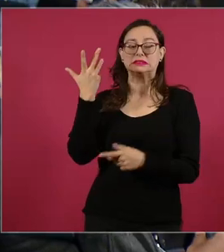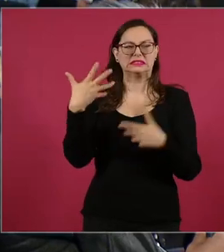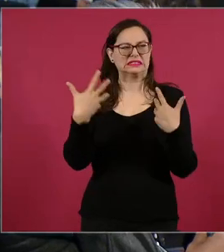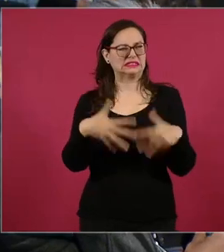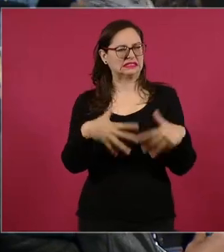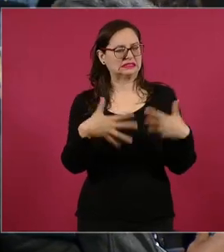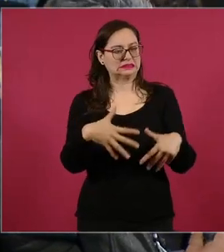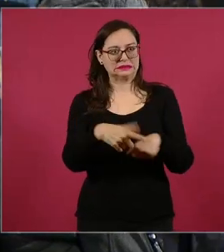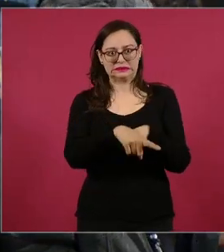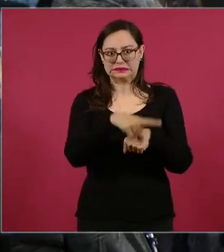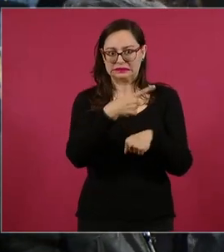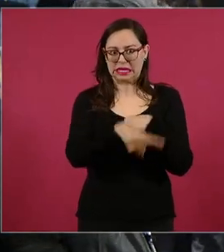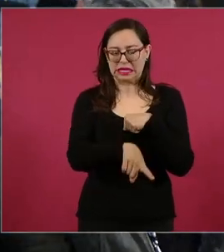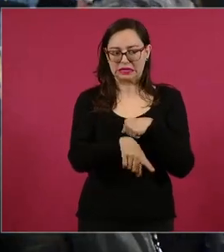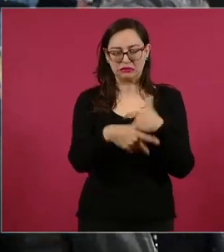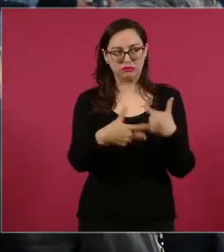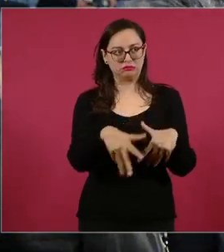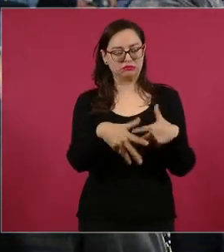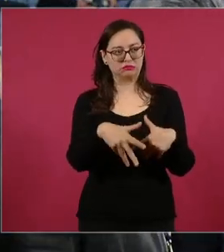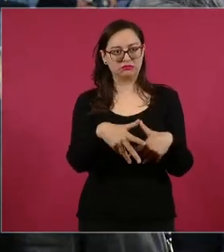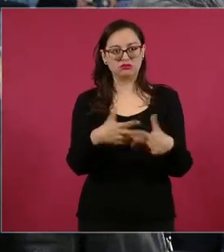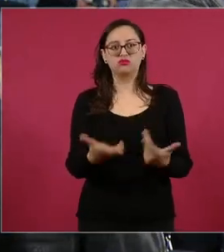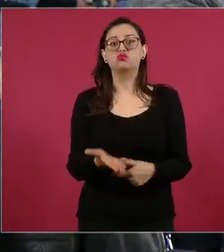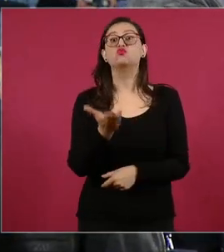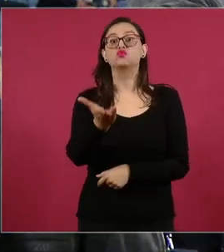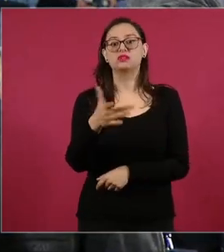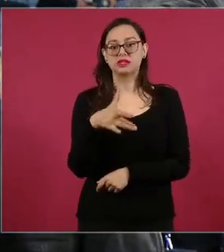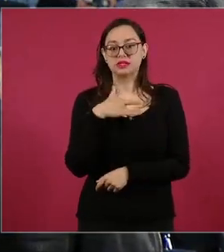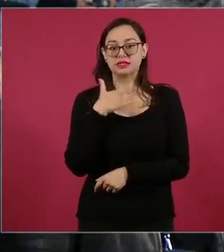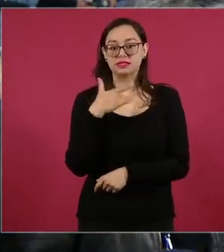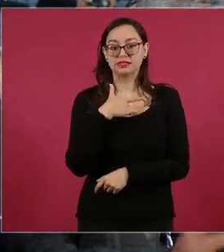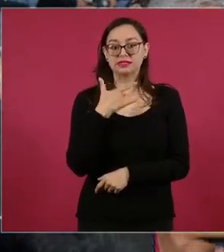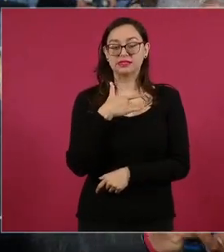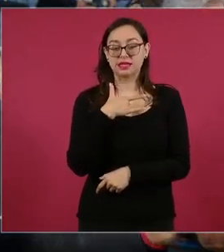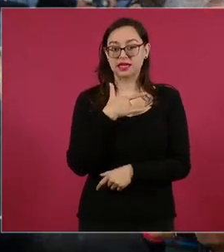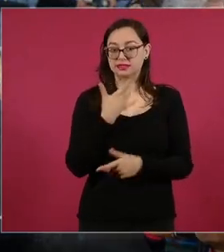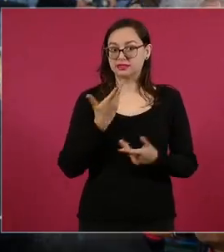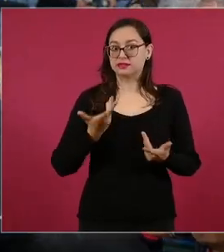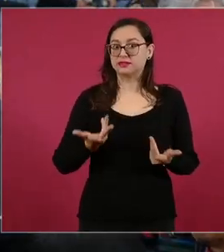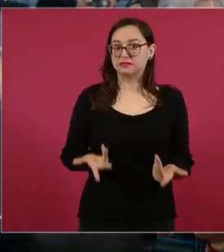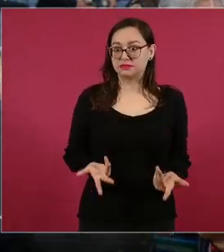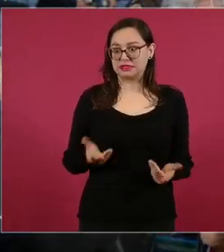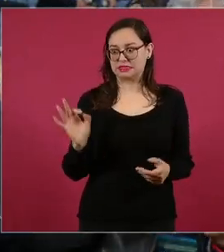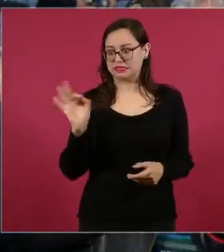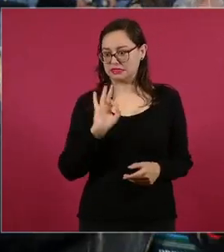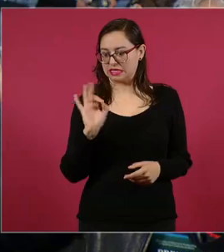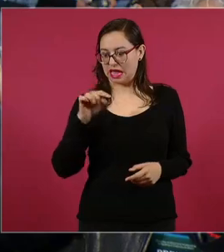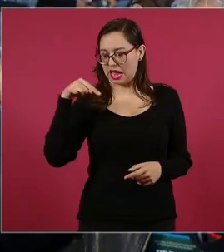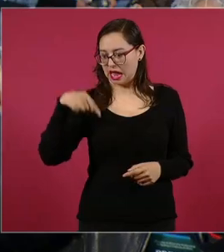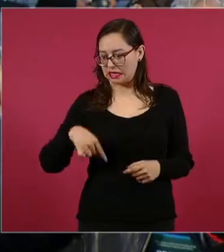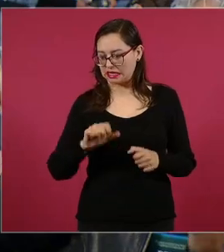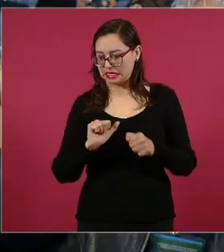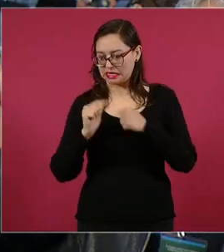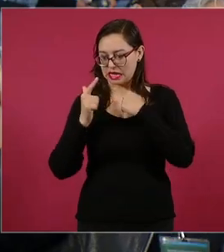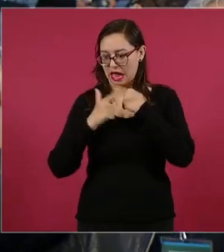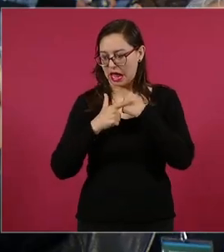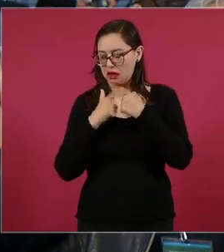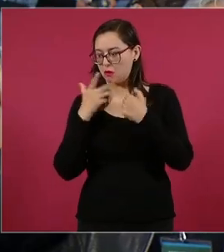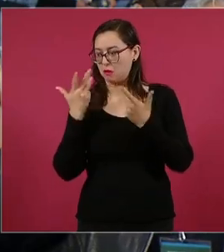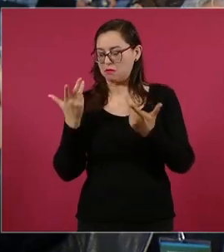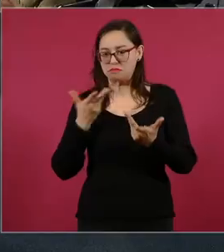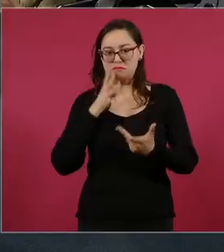todo que usted fue el primer mandatario en condenar el atentado.